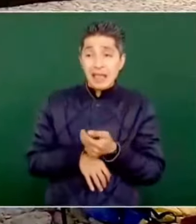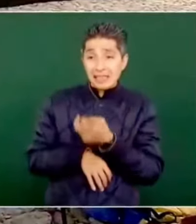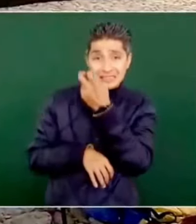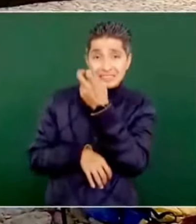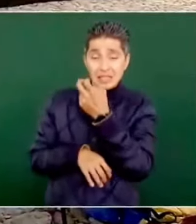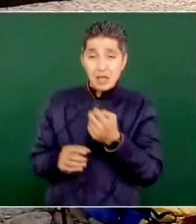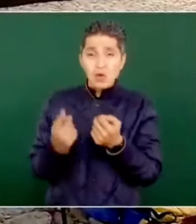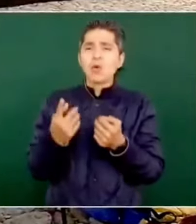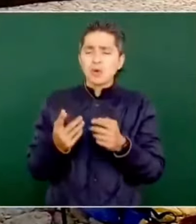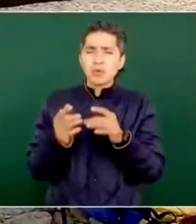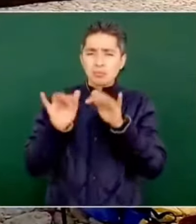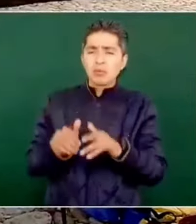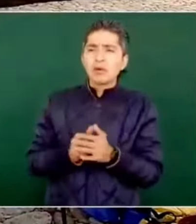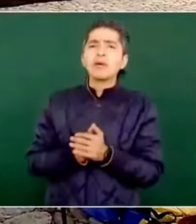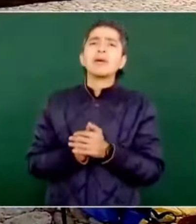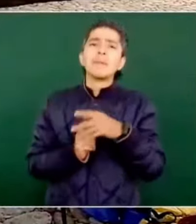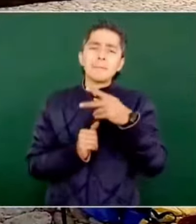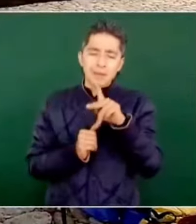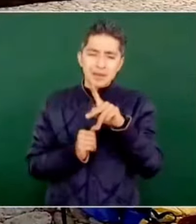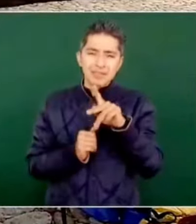pero luego tienen